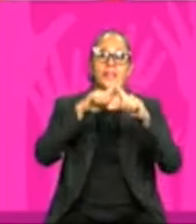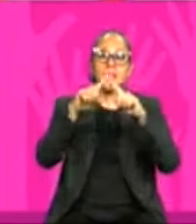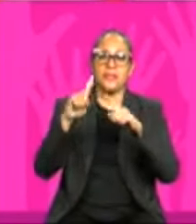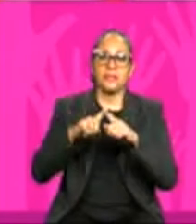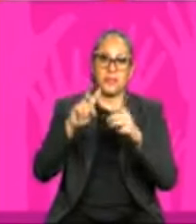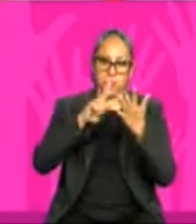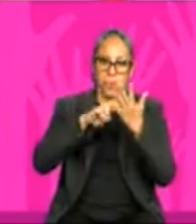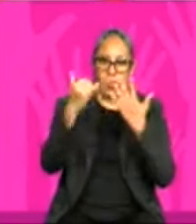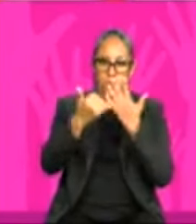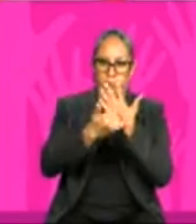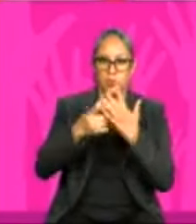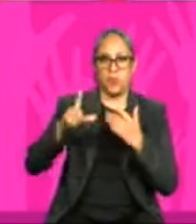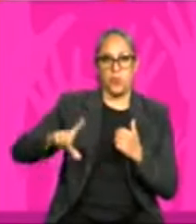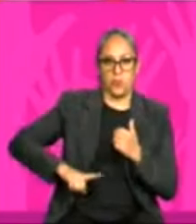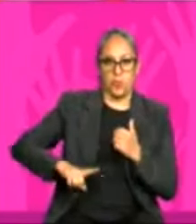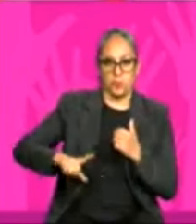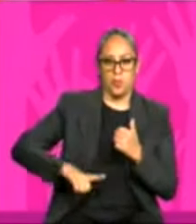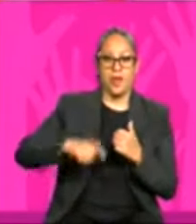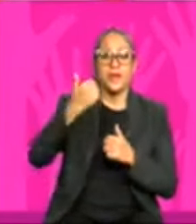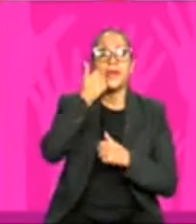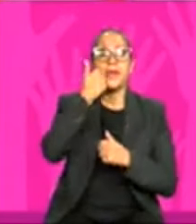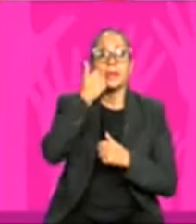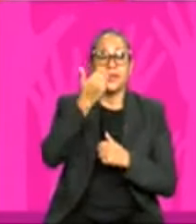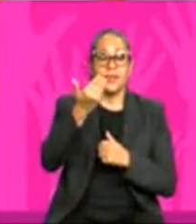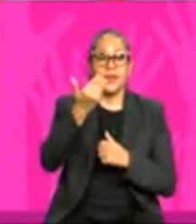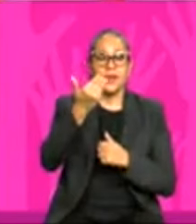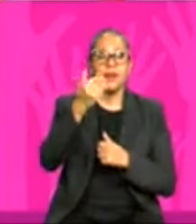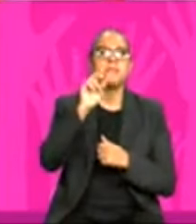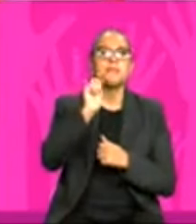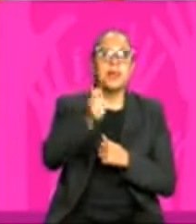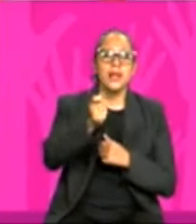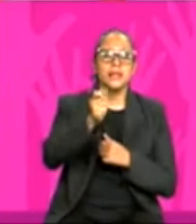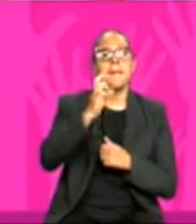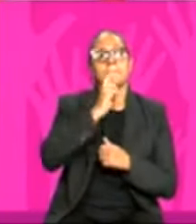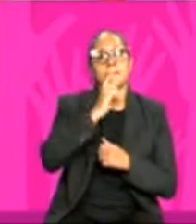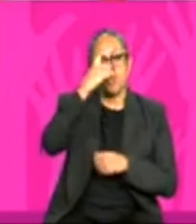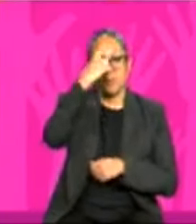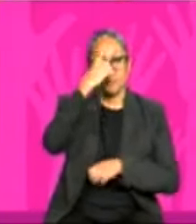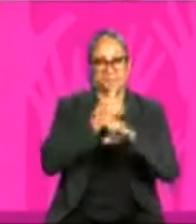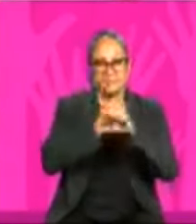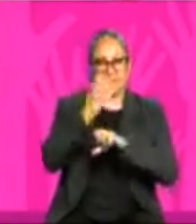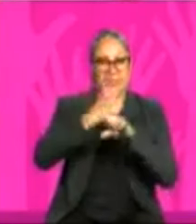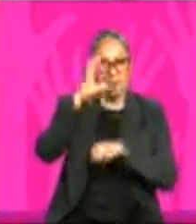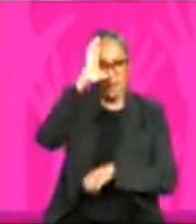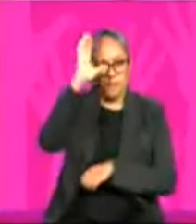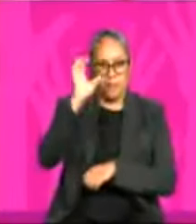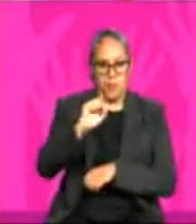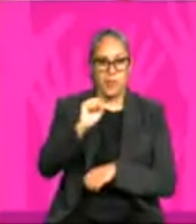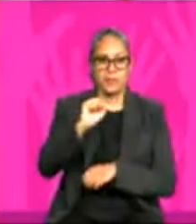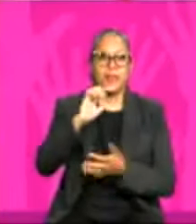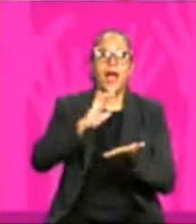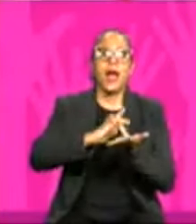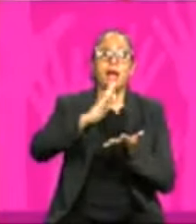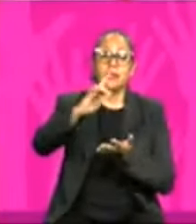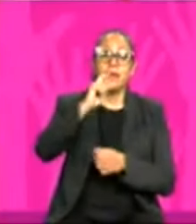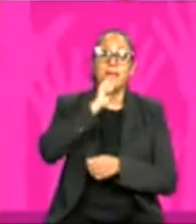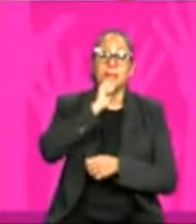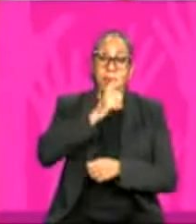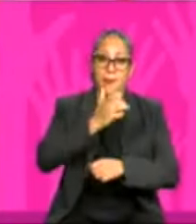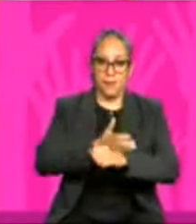de gobierno que lo único que buscan es lo mejor para el Estado de Morelos. Agradezco a mis